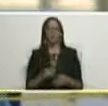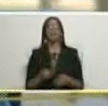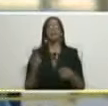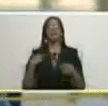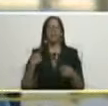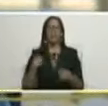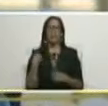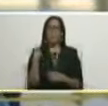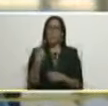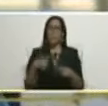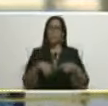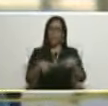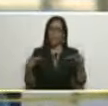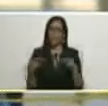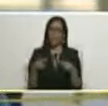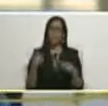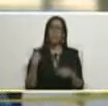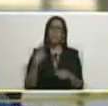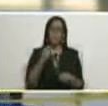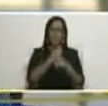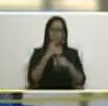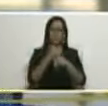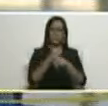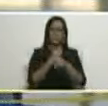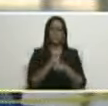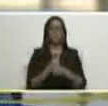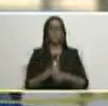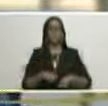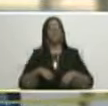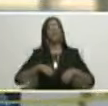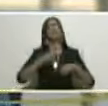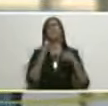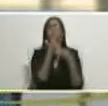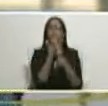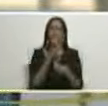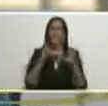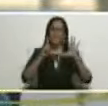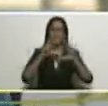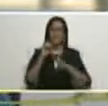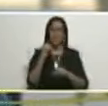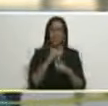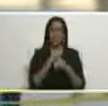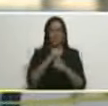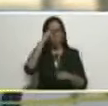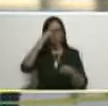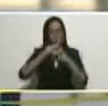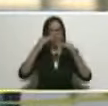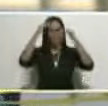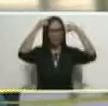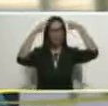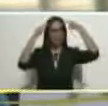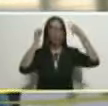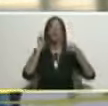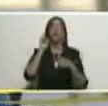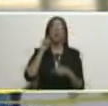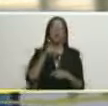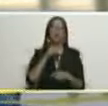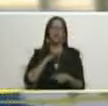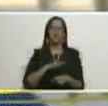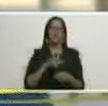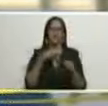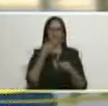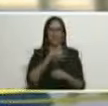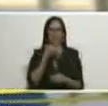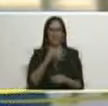zona, tener esta primera obra de las grandes 70 obras que en honor al comandante Hugo Chávez usted esté en esta